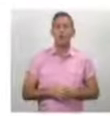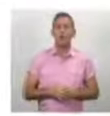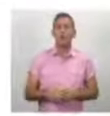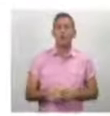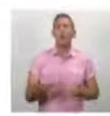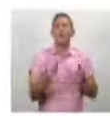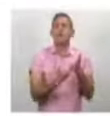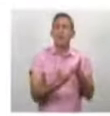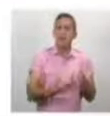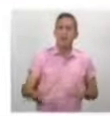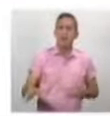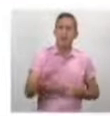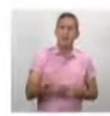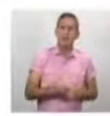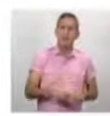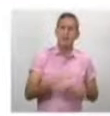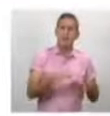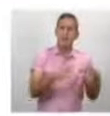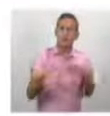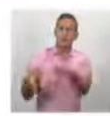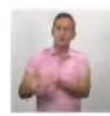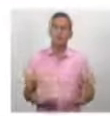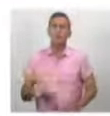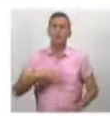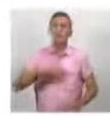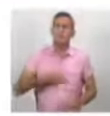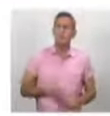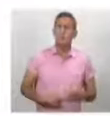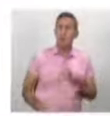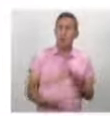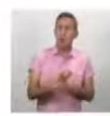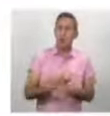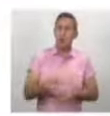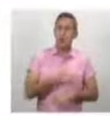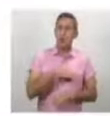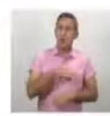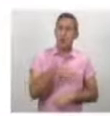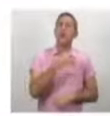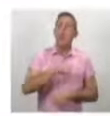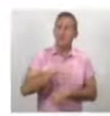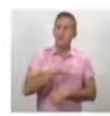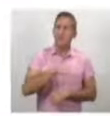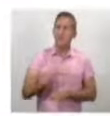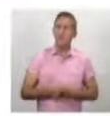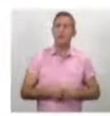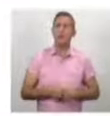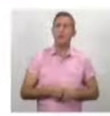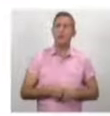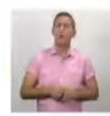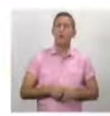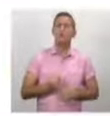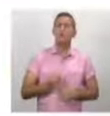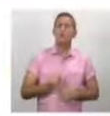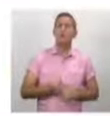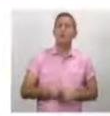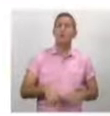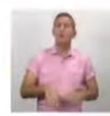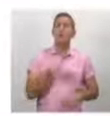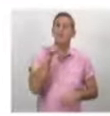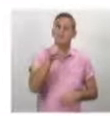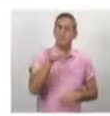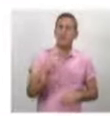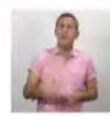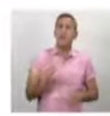Evidenció que todos los seres vivos tienen un origen en común, como ya les he dicho. Y por tanto, se definió